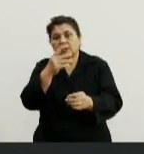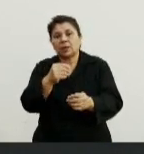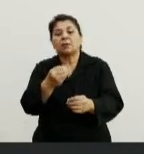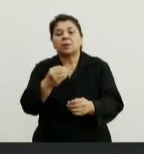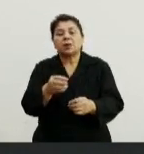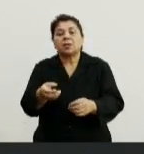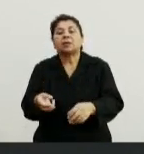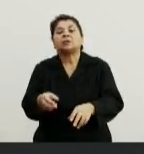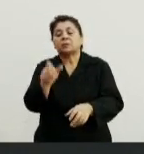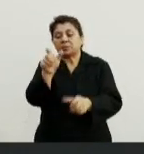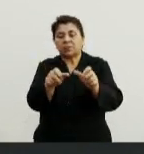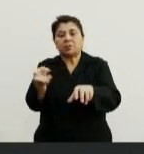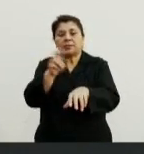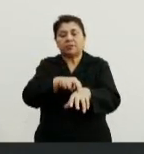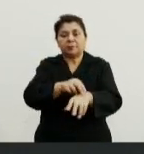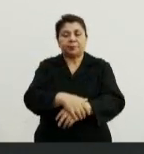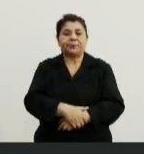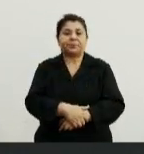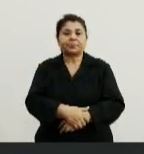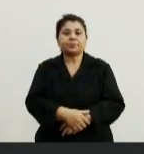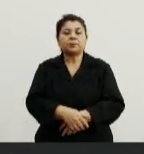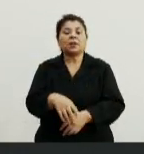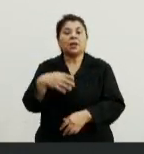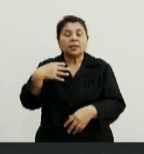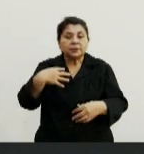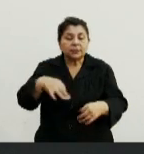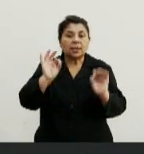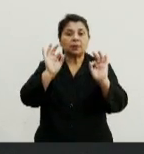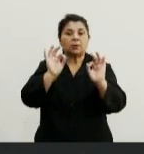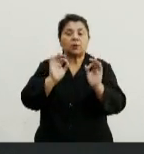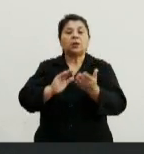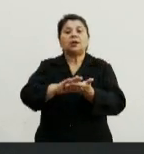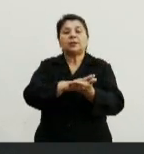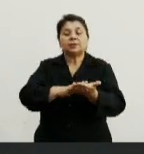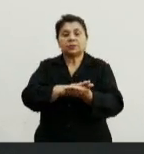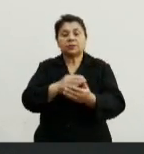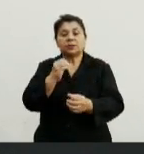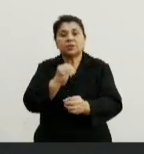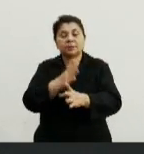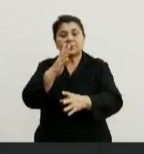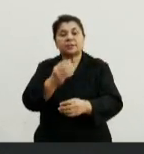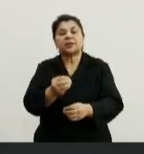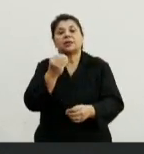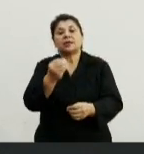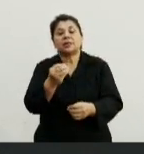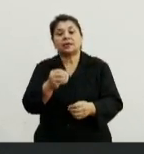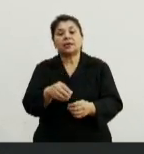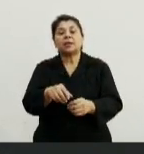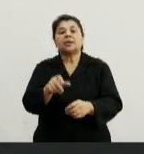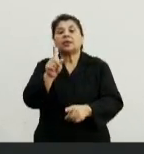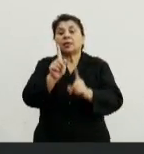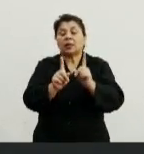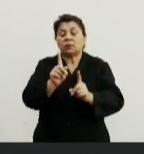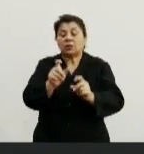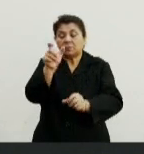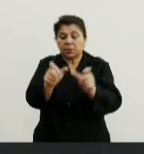pasaje salvo las excepciones previstas en la primera resolución en la resolución 131 que tenía que ver con el traslado de alguna